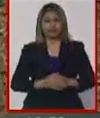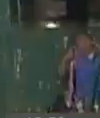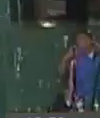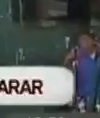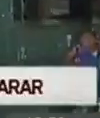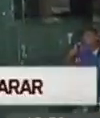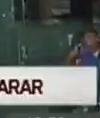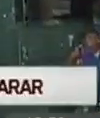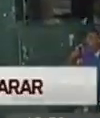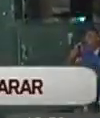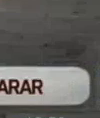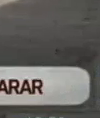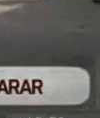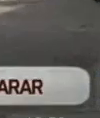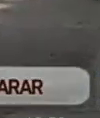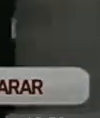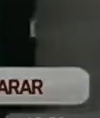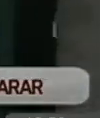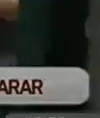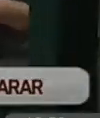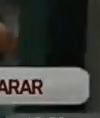humana.